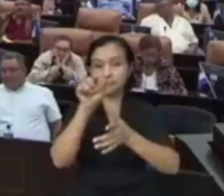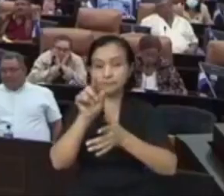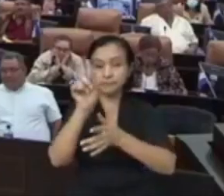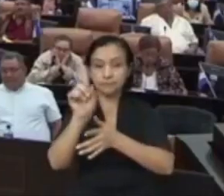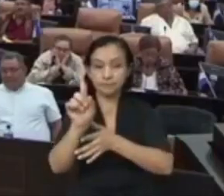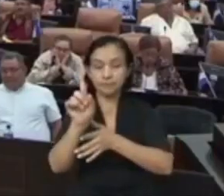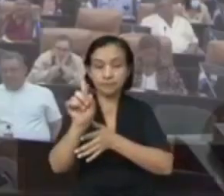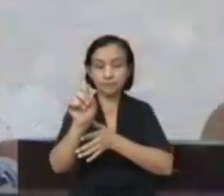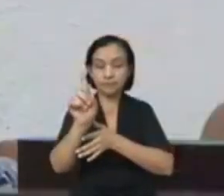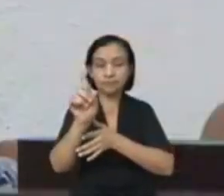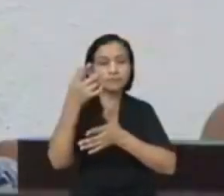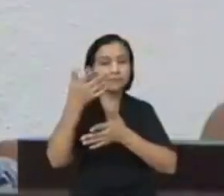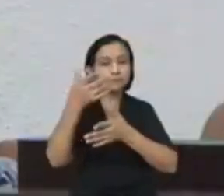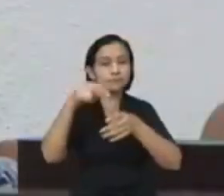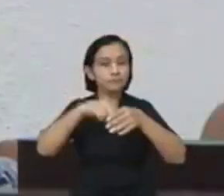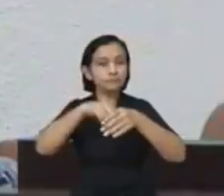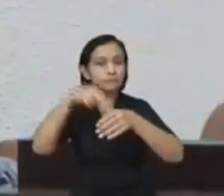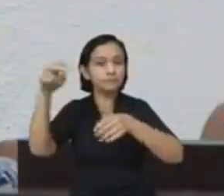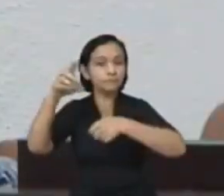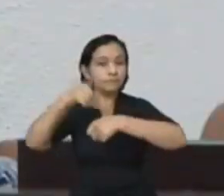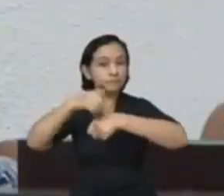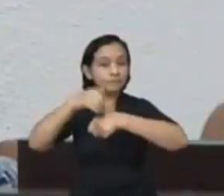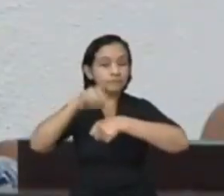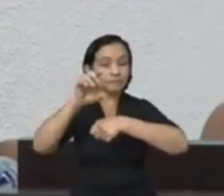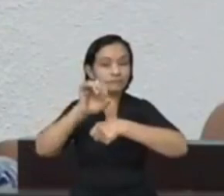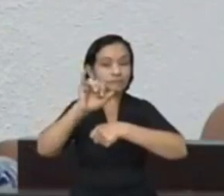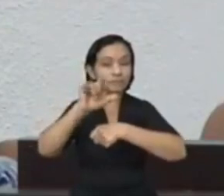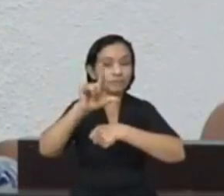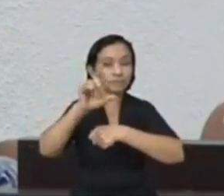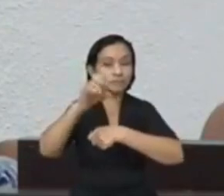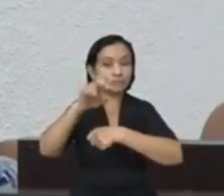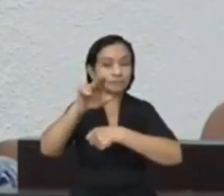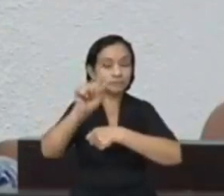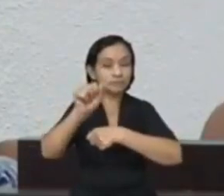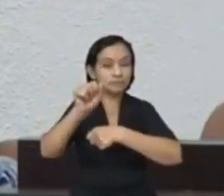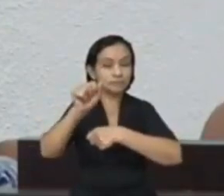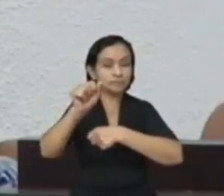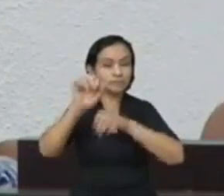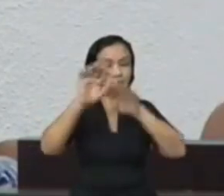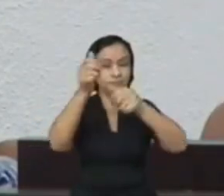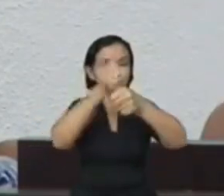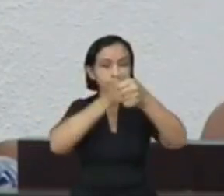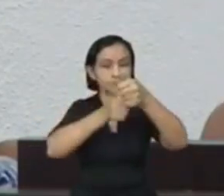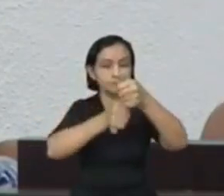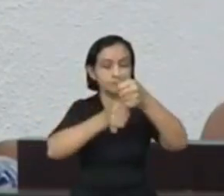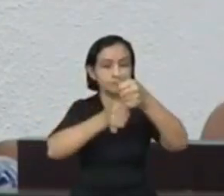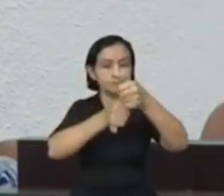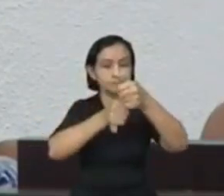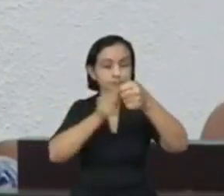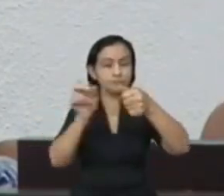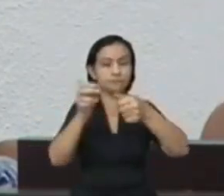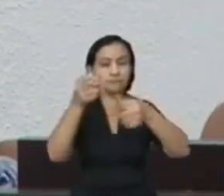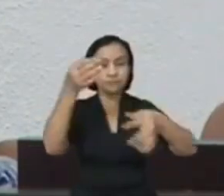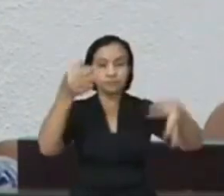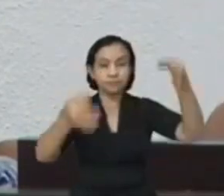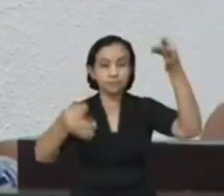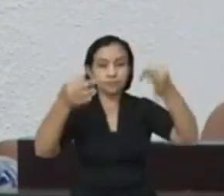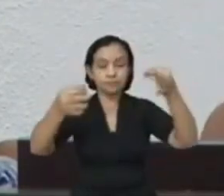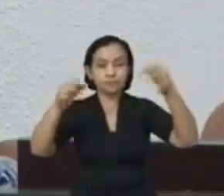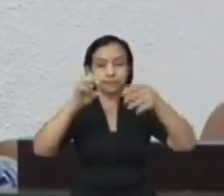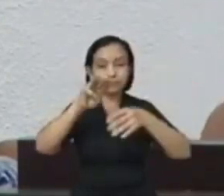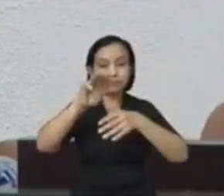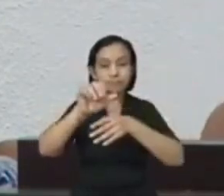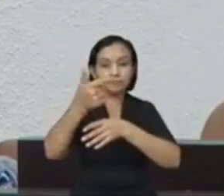El Observatorio Independiente Urnas Abiertas denunció que los diputados sandinistas y de partidos colaboracionistas se